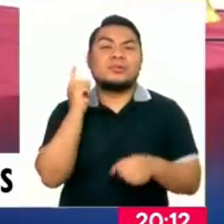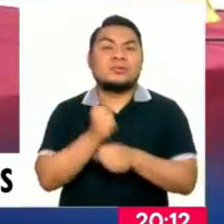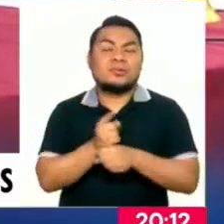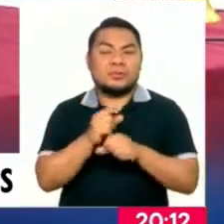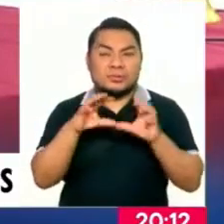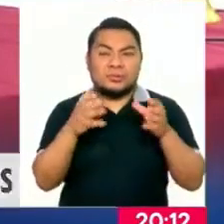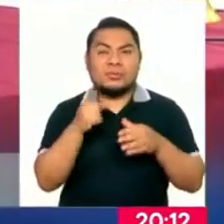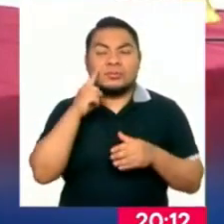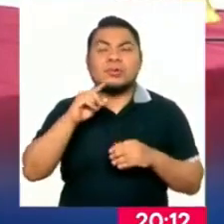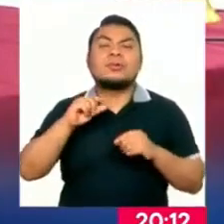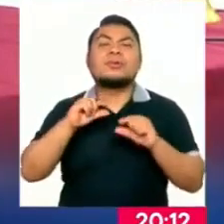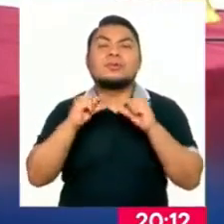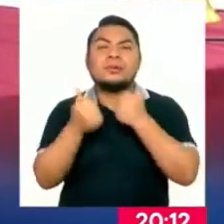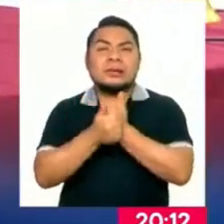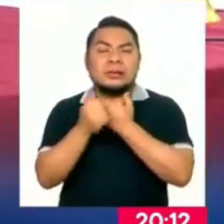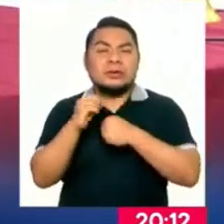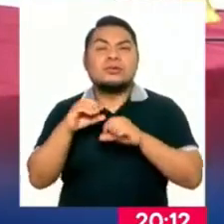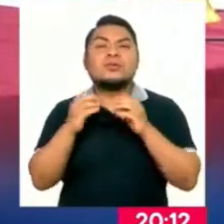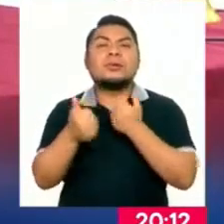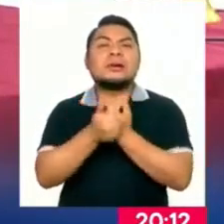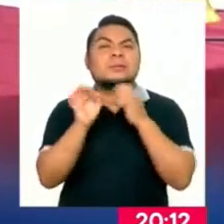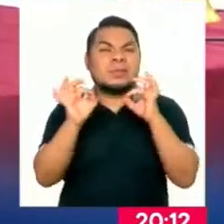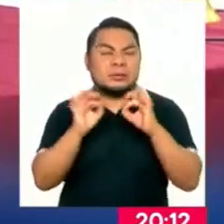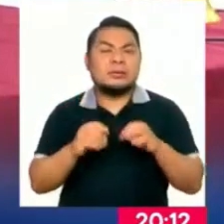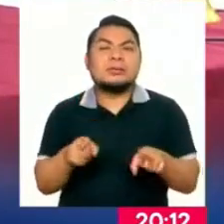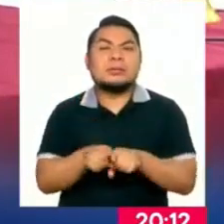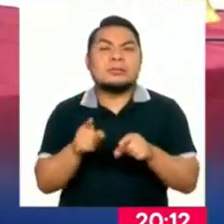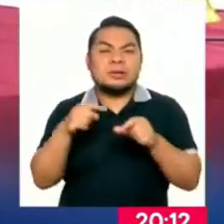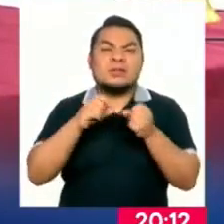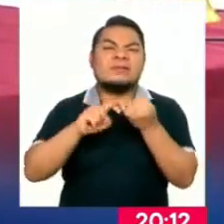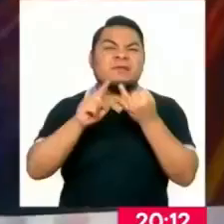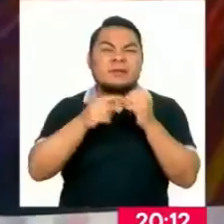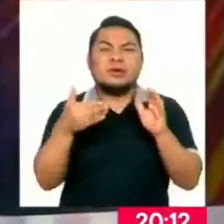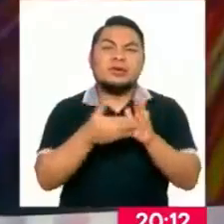comisión de delito de organización criminal y otros en agravio del Estado. Y vamos a...